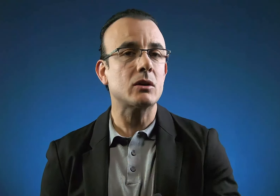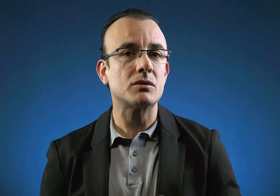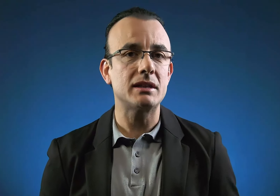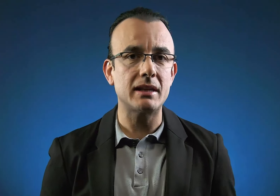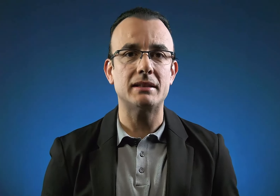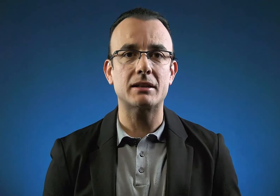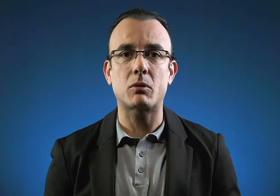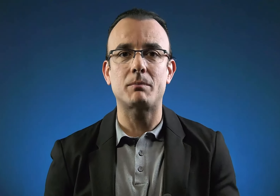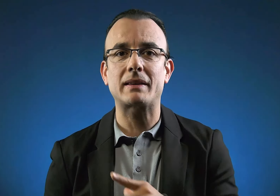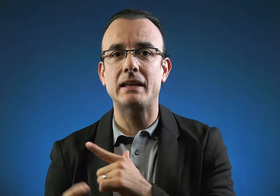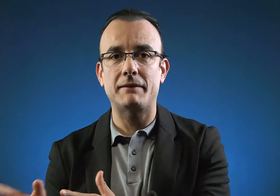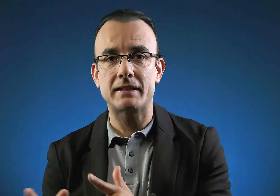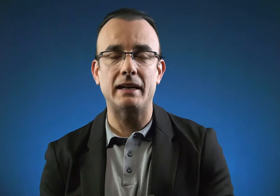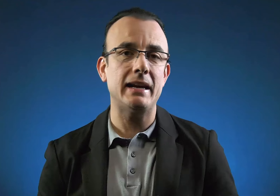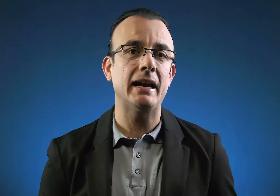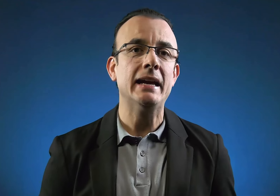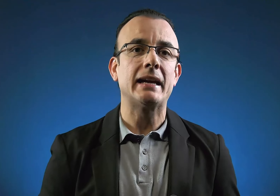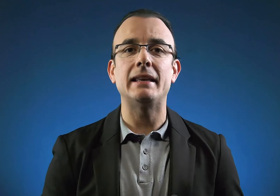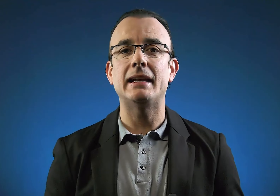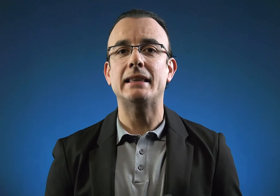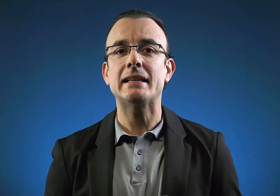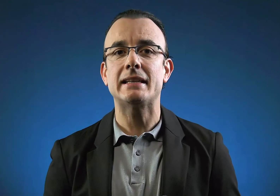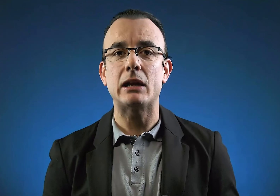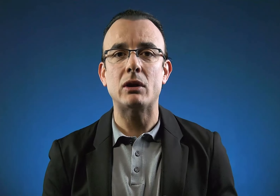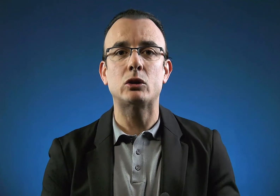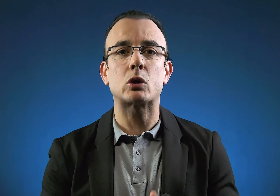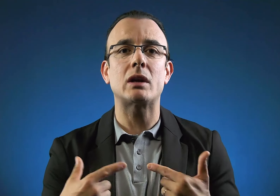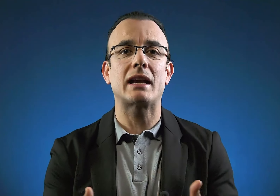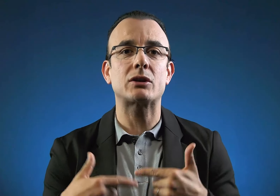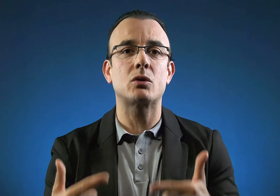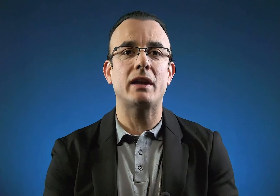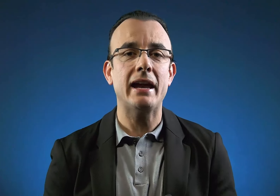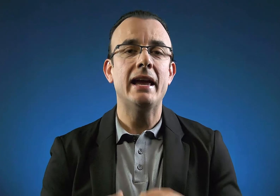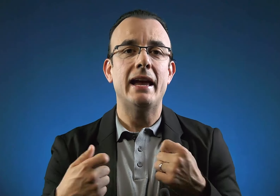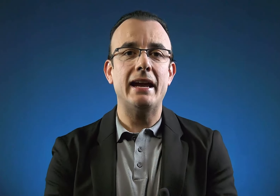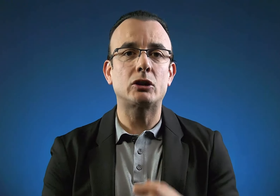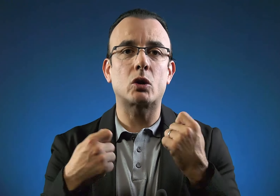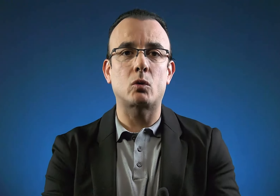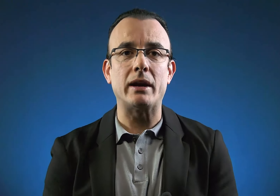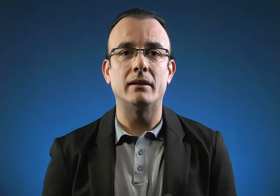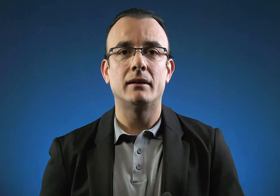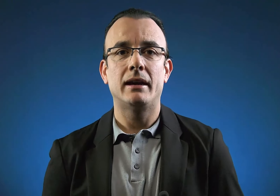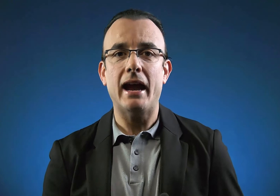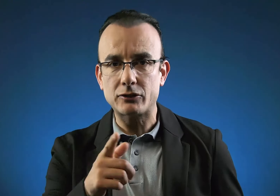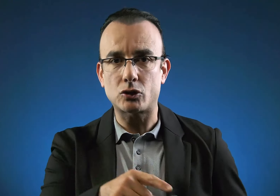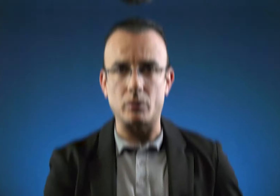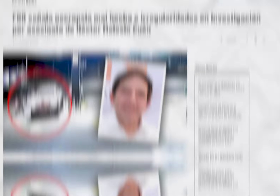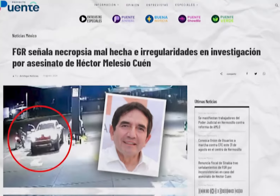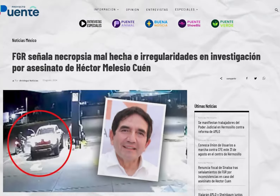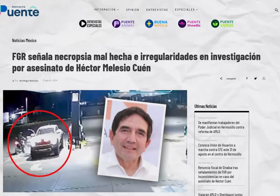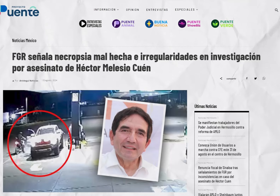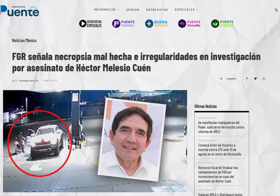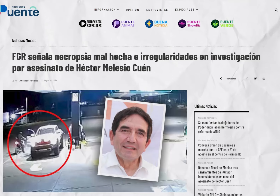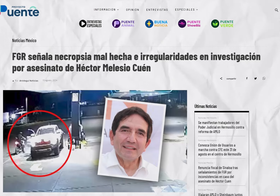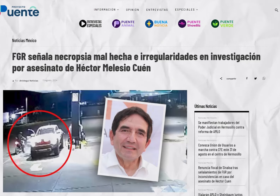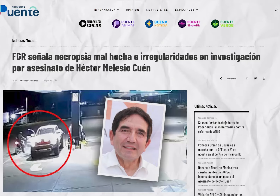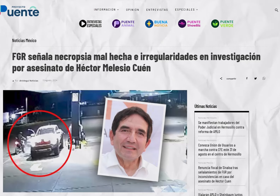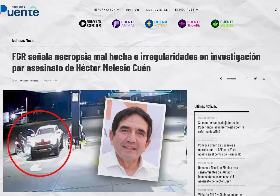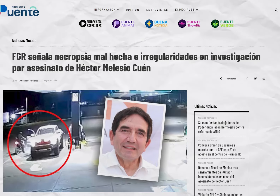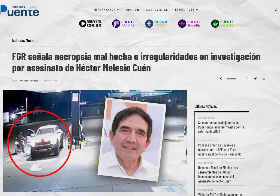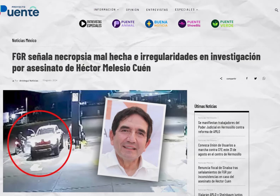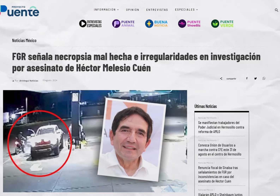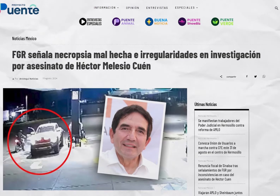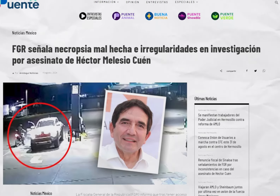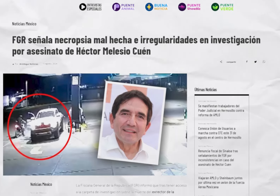10 inconsistencias por parte de la Fiscalía General de Sinaloa en torno al caso de Héctor Cuen. Estos son, uno, que